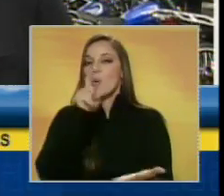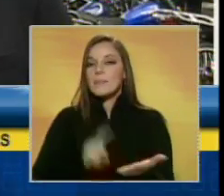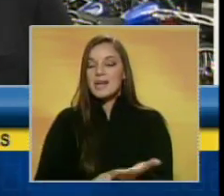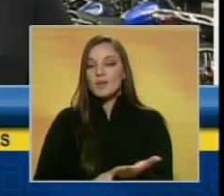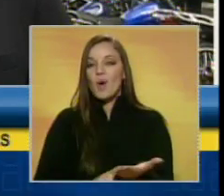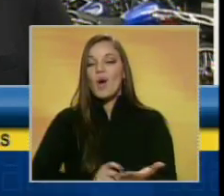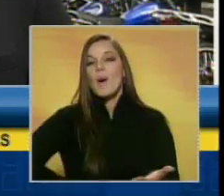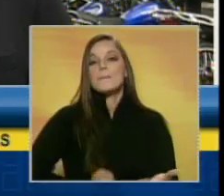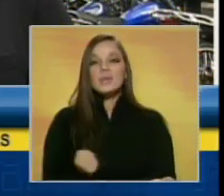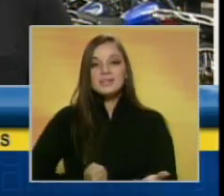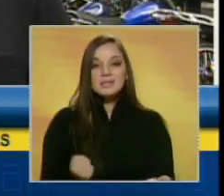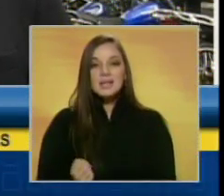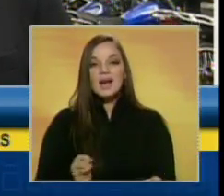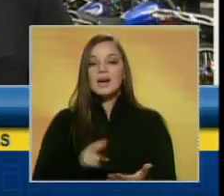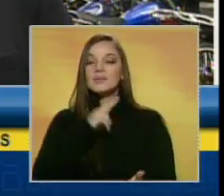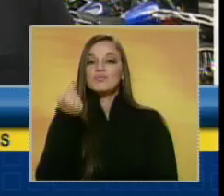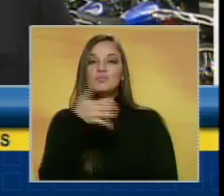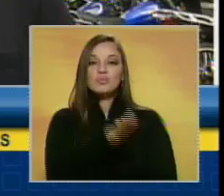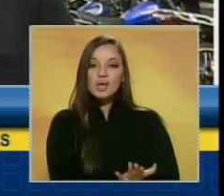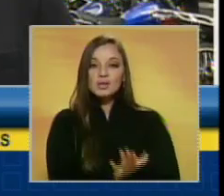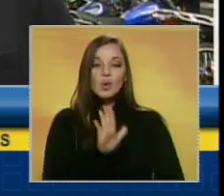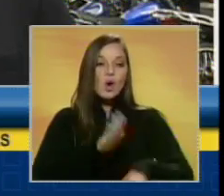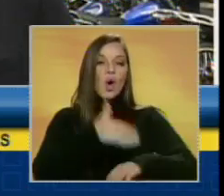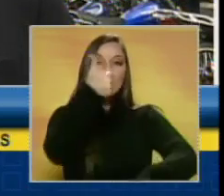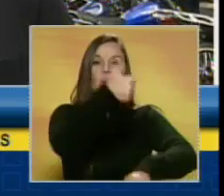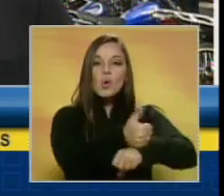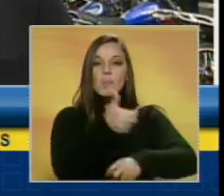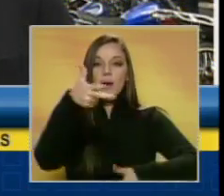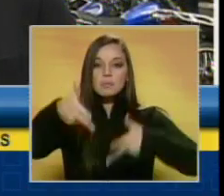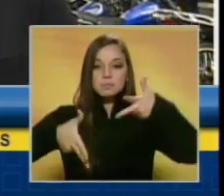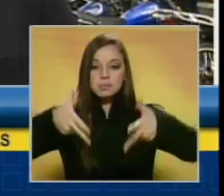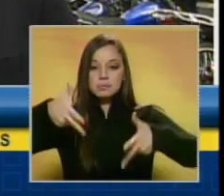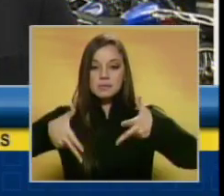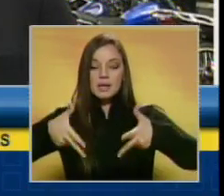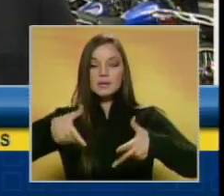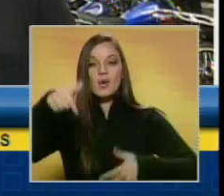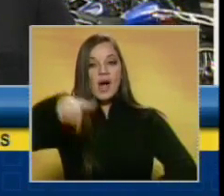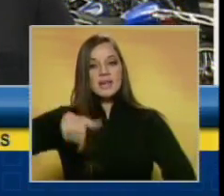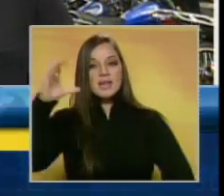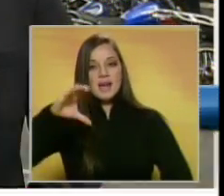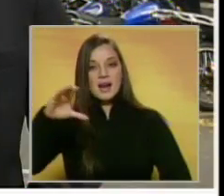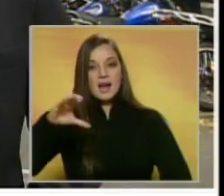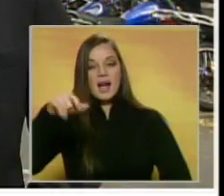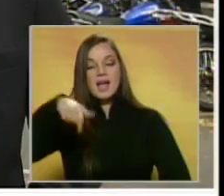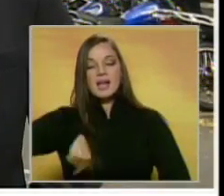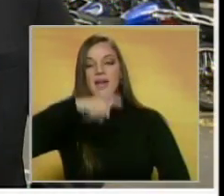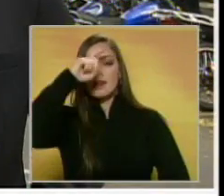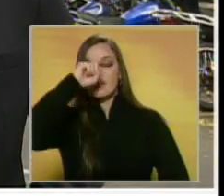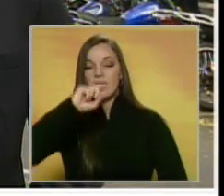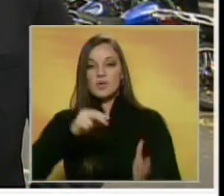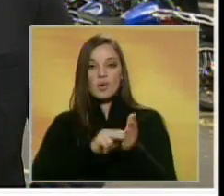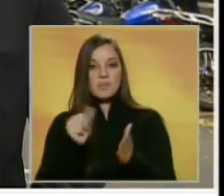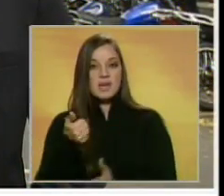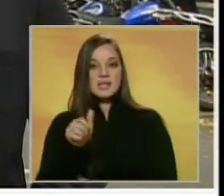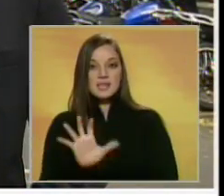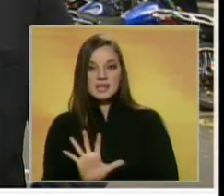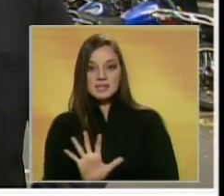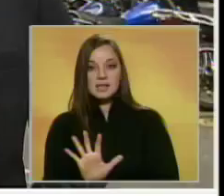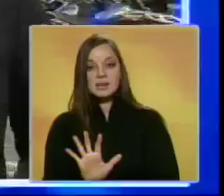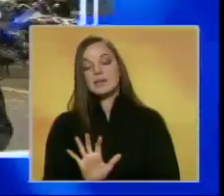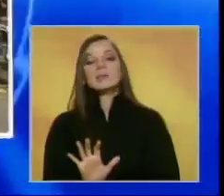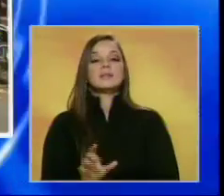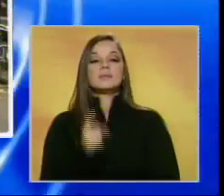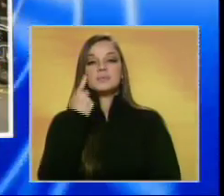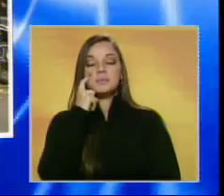funcionarios de seguridad que han sido asesinados por la delincuencia en la ciudad capital en lo que va del año 2015. Gustavo Gómez